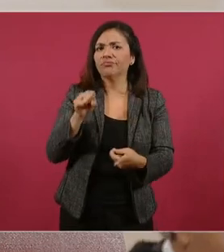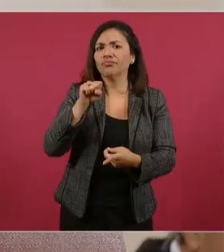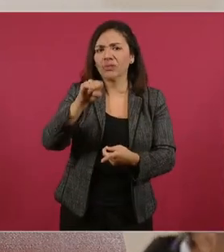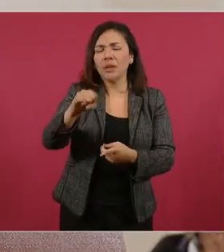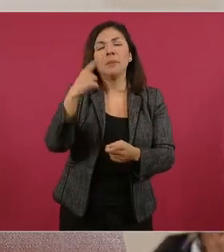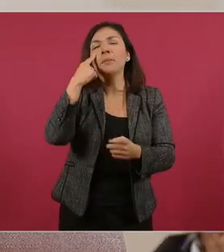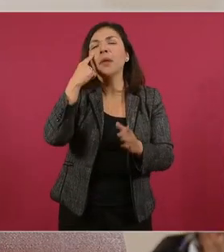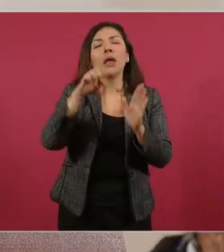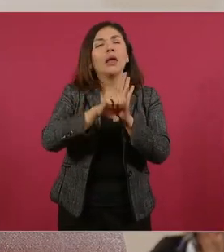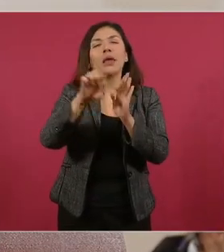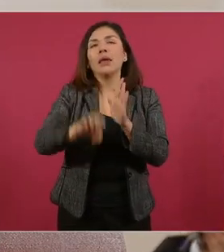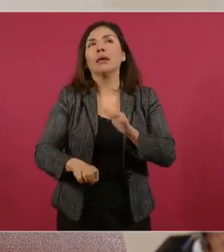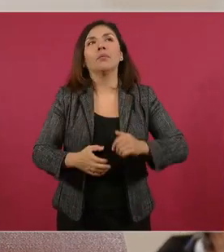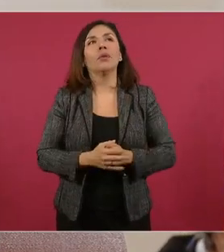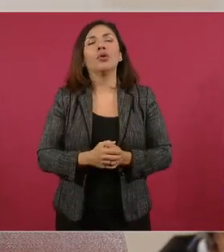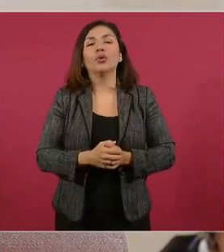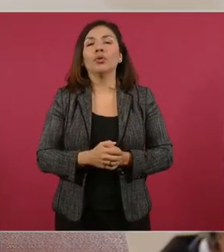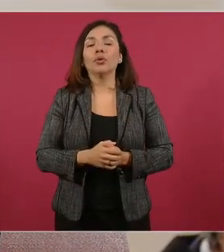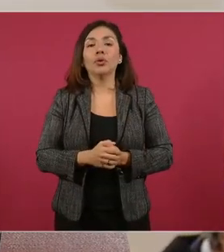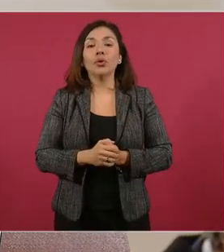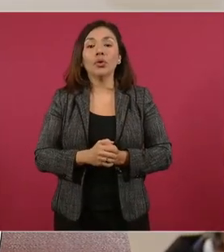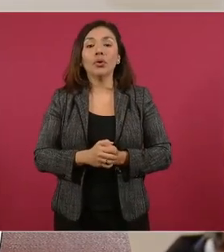Por ejemplo,